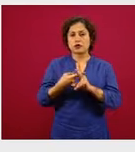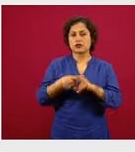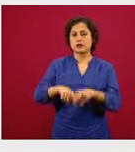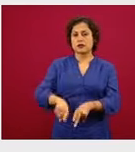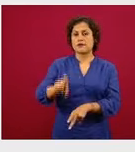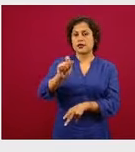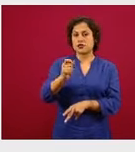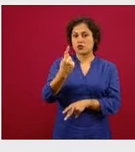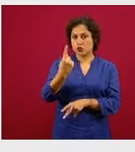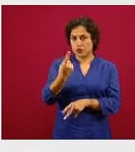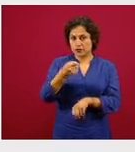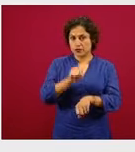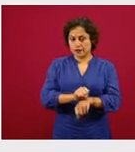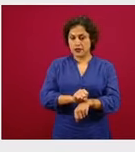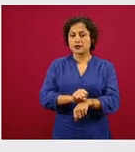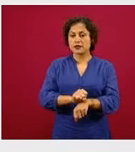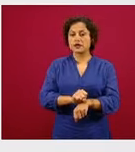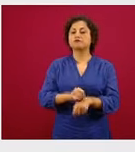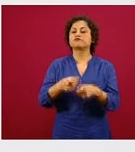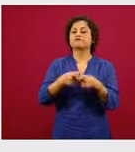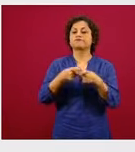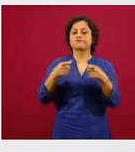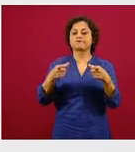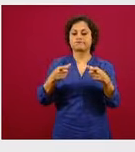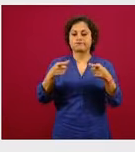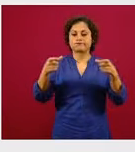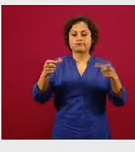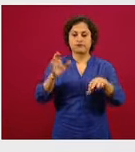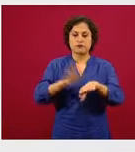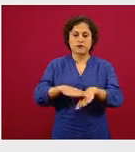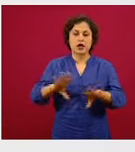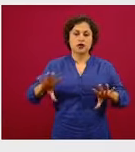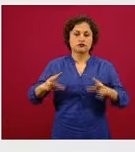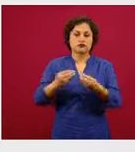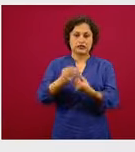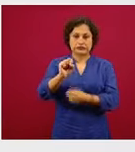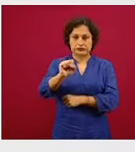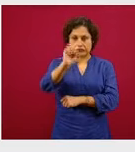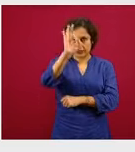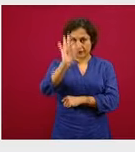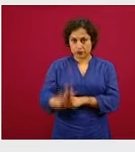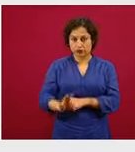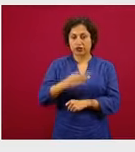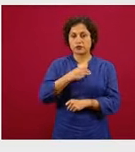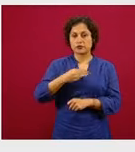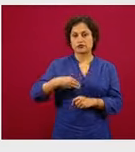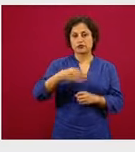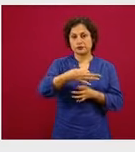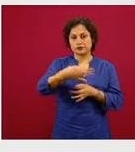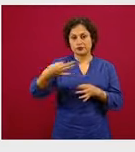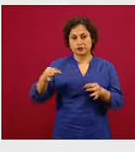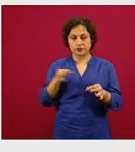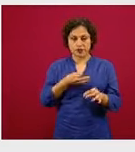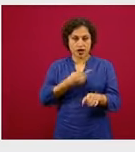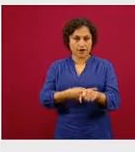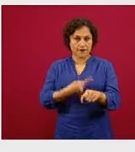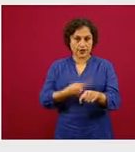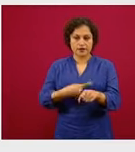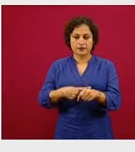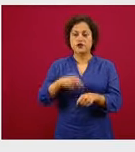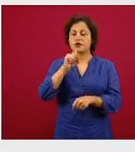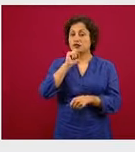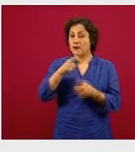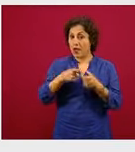ver lógicamente una mayor dispersión, ya casi del 60% de los municipios, además que se incrementa la intensidad